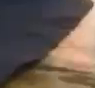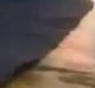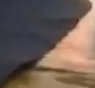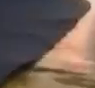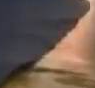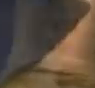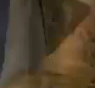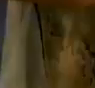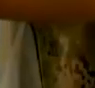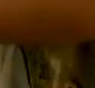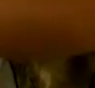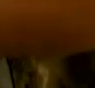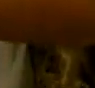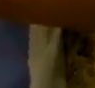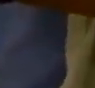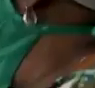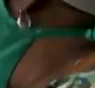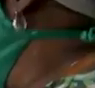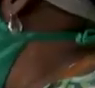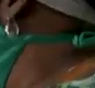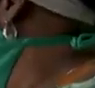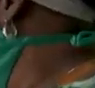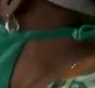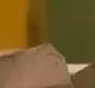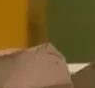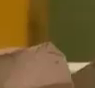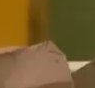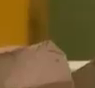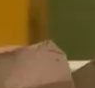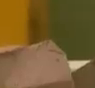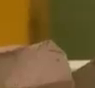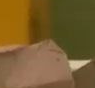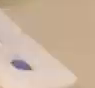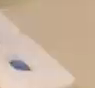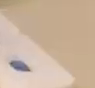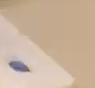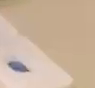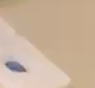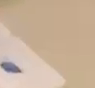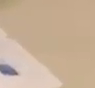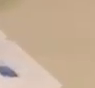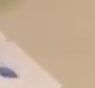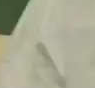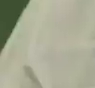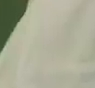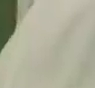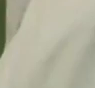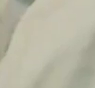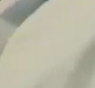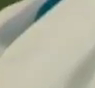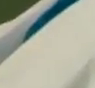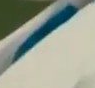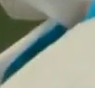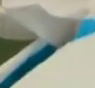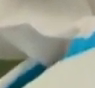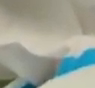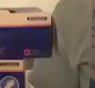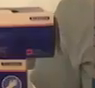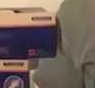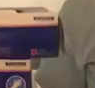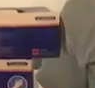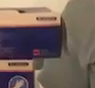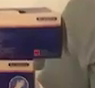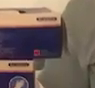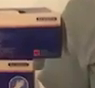en esta fecha, no me sé el camino, solo tiran de mí los